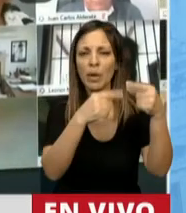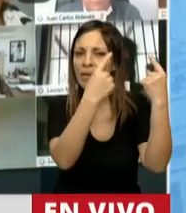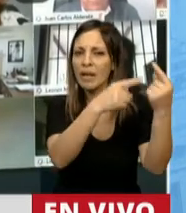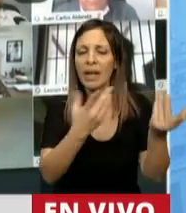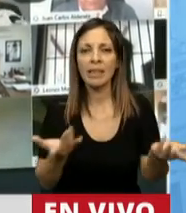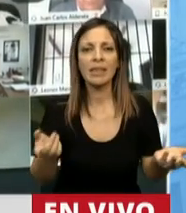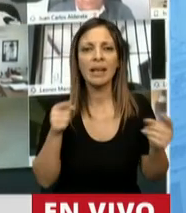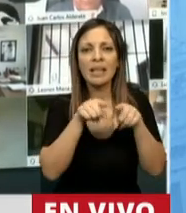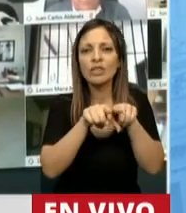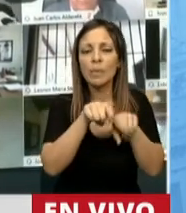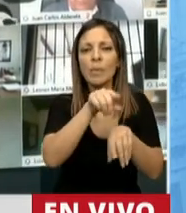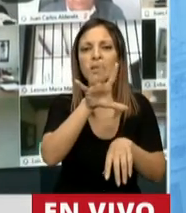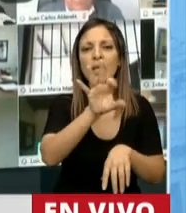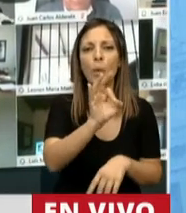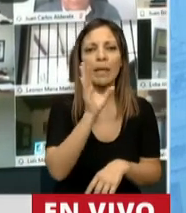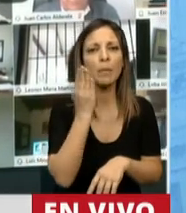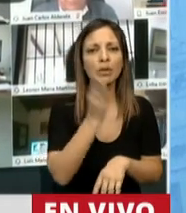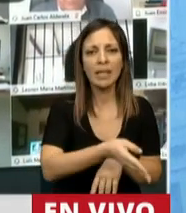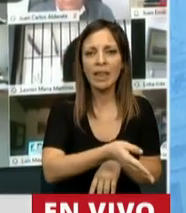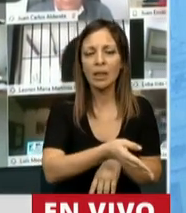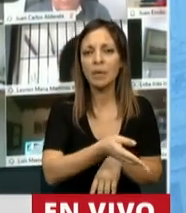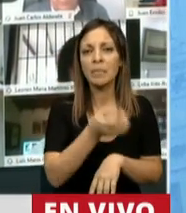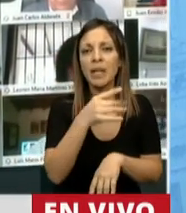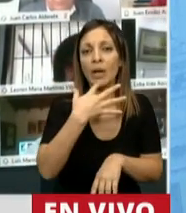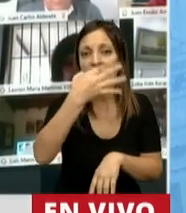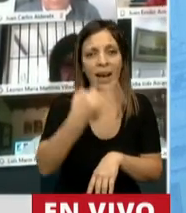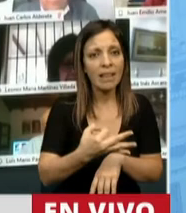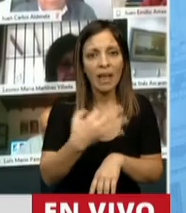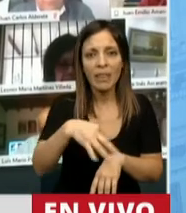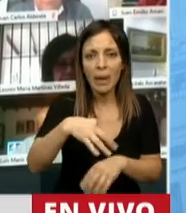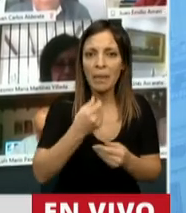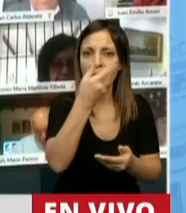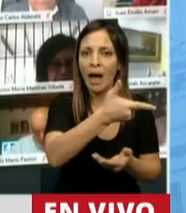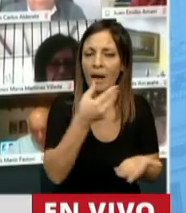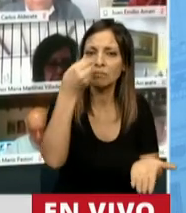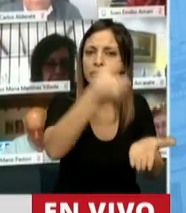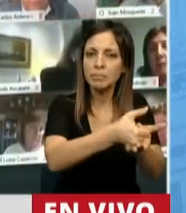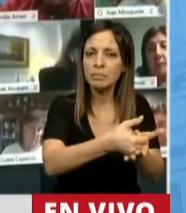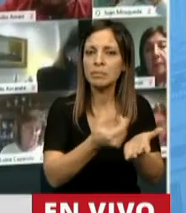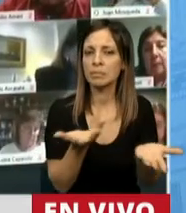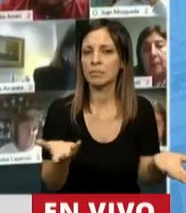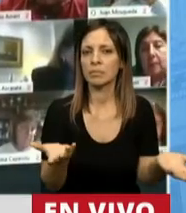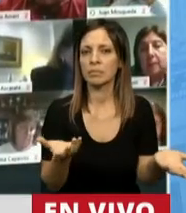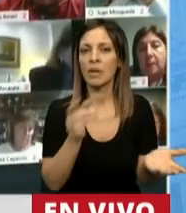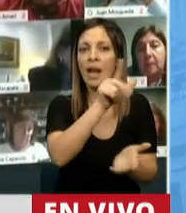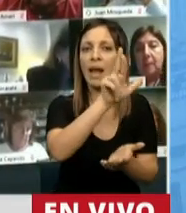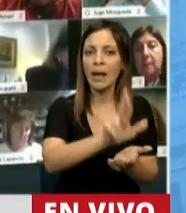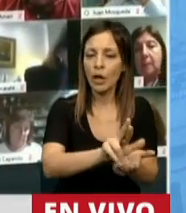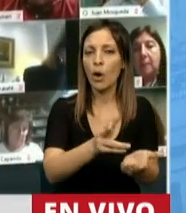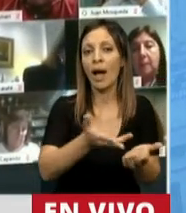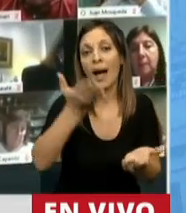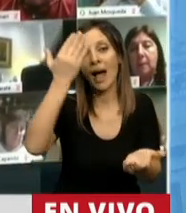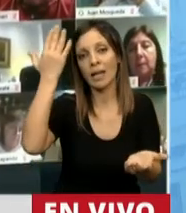el equivalente al 50% de lo que legítimamente nos corresponde como punto de coparticipación. La Rioja alguna